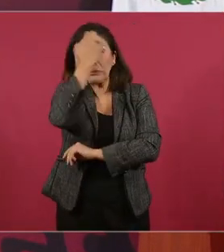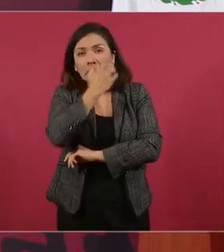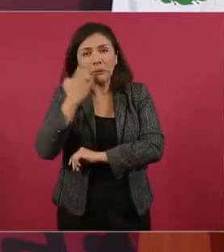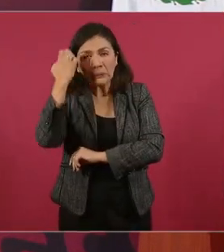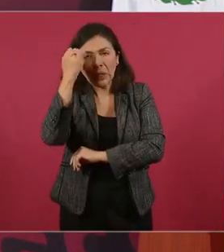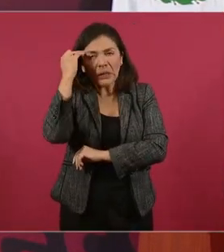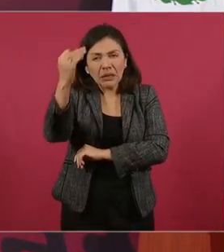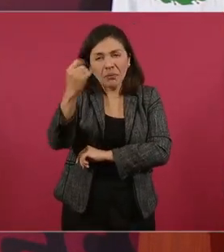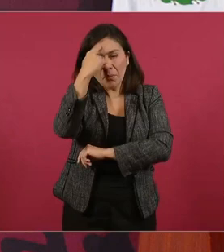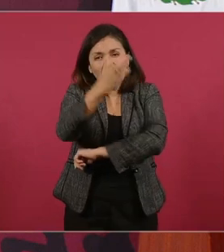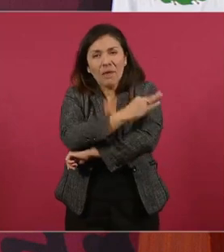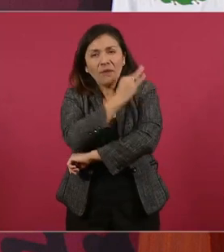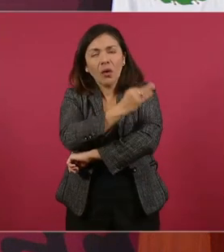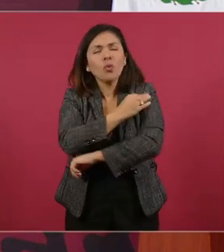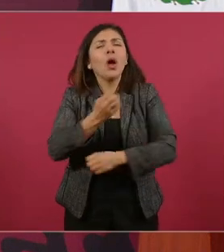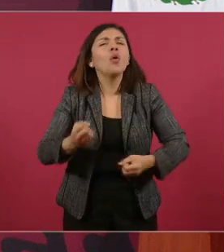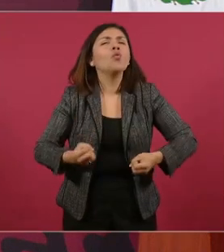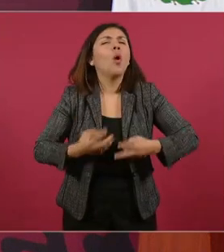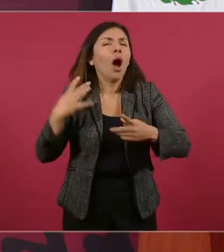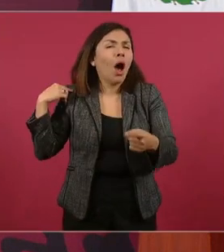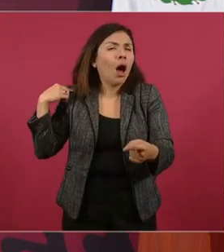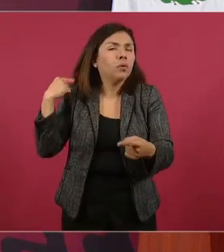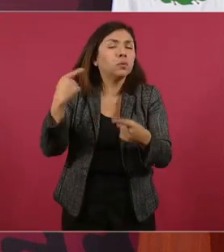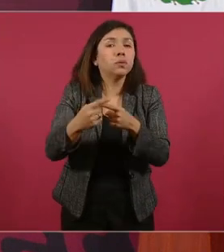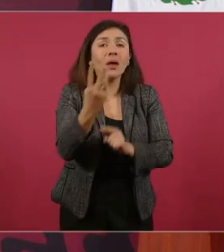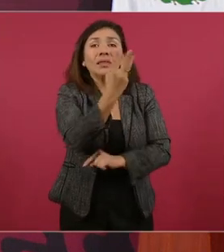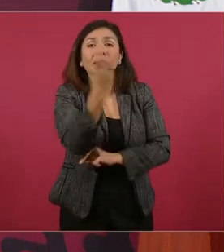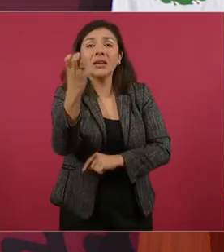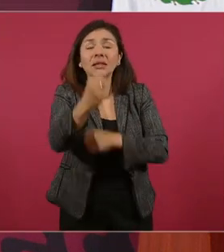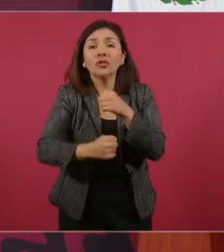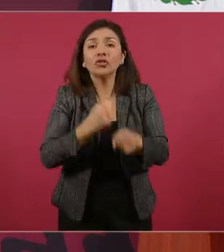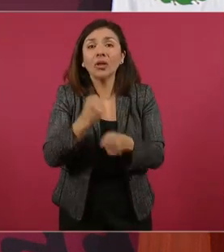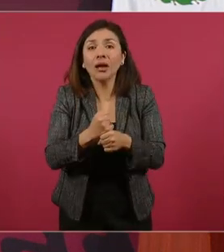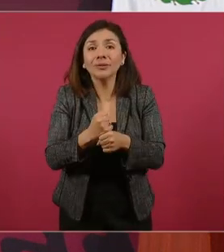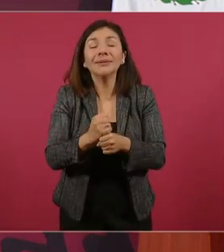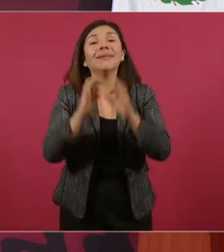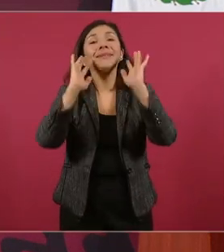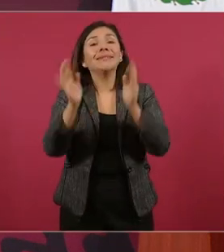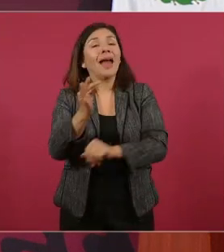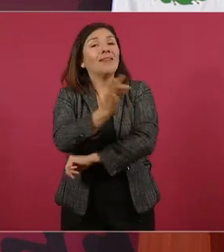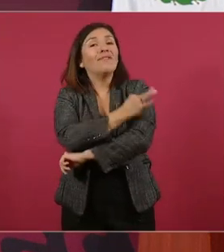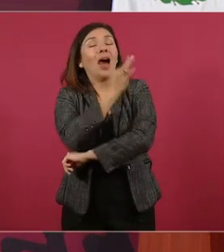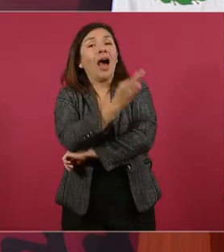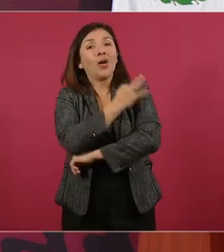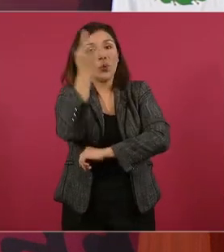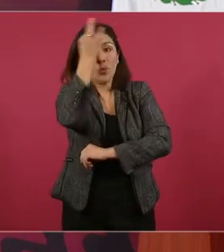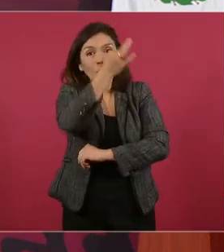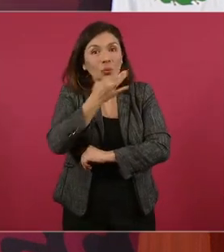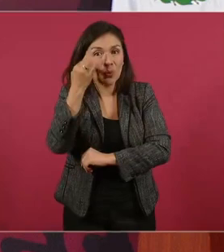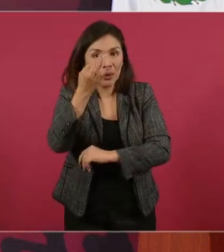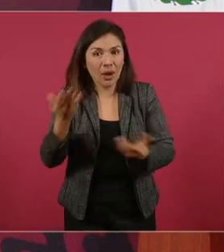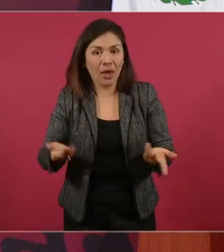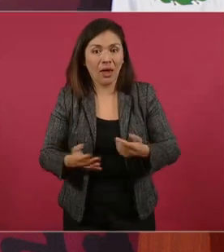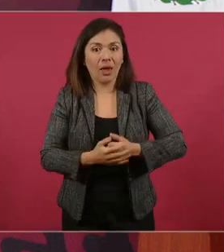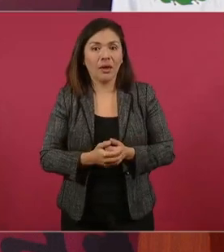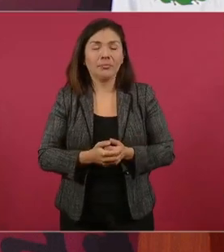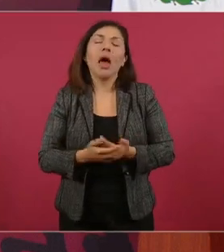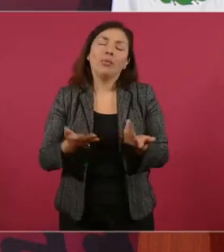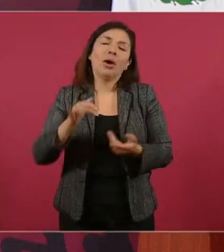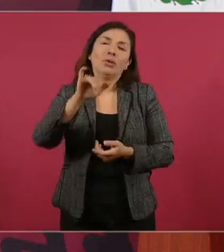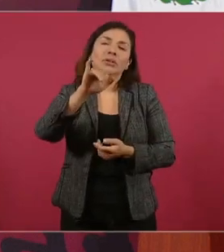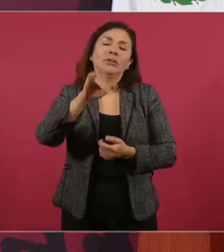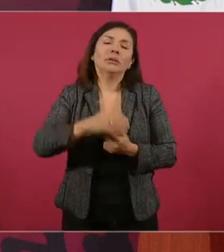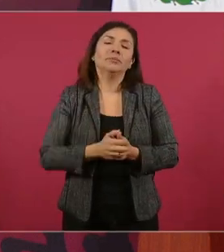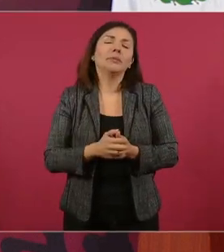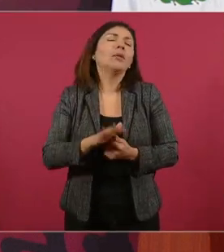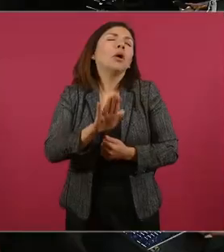300 años para tener la vacuna. Sí, bueno, es que aquí se había dado.